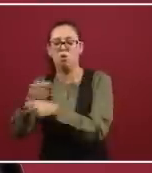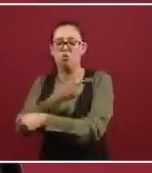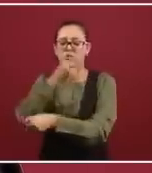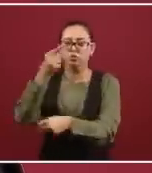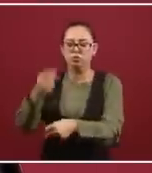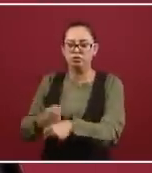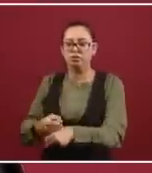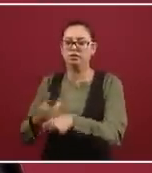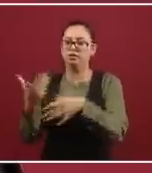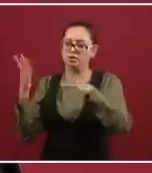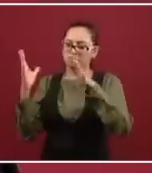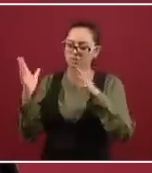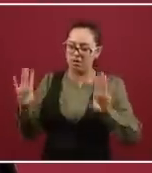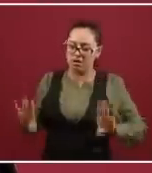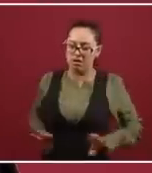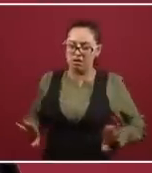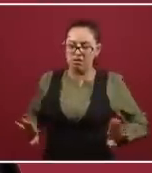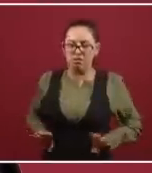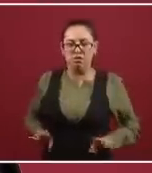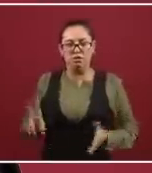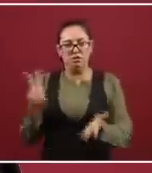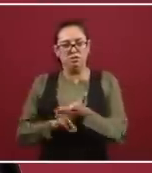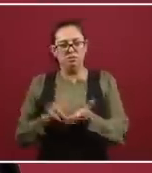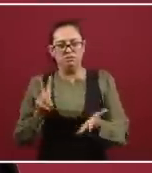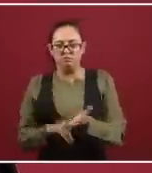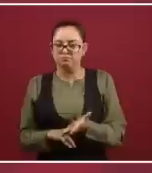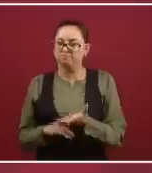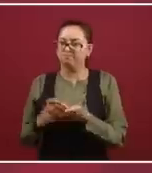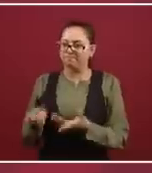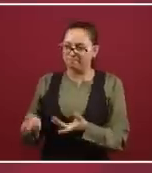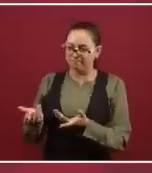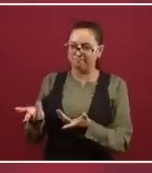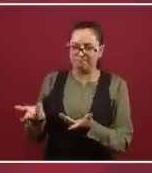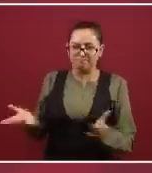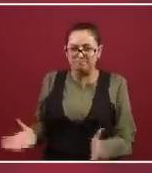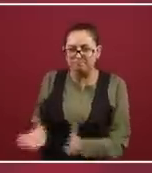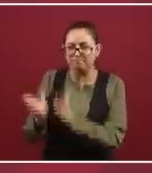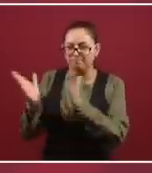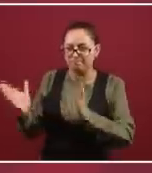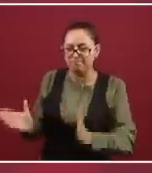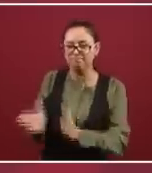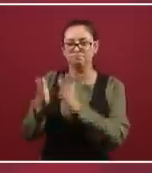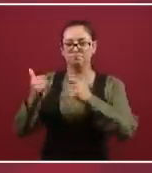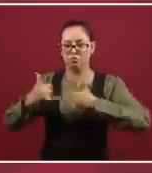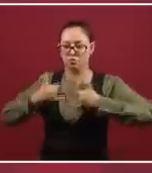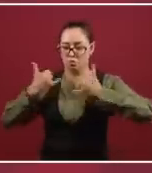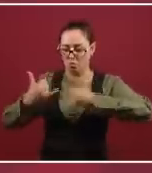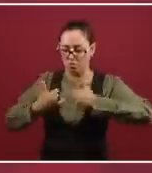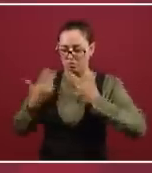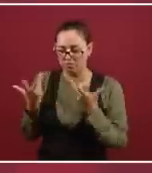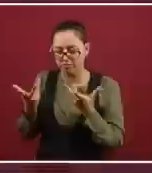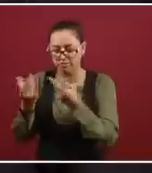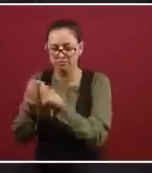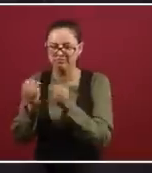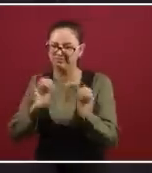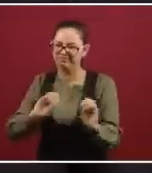no abandonar a los jóvenes. Esto va más